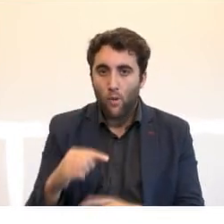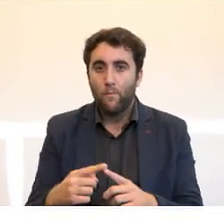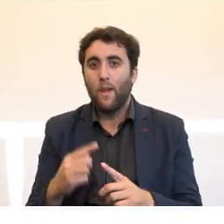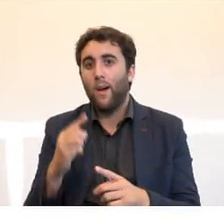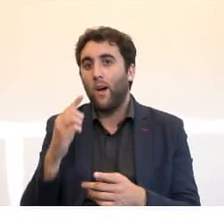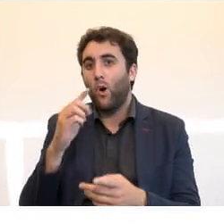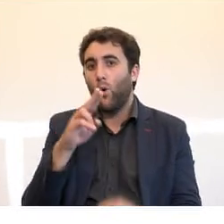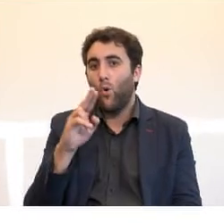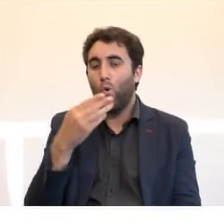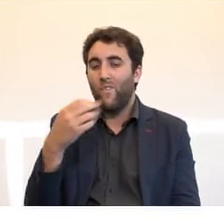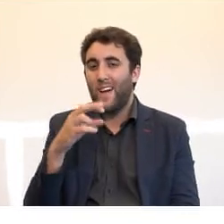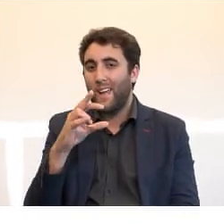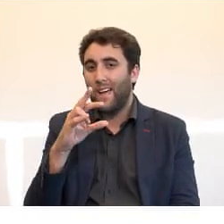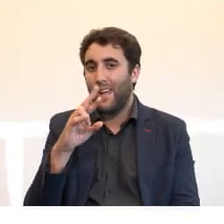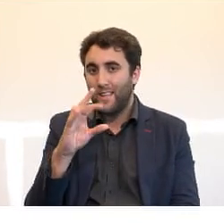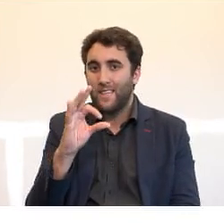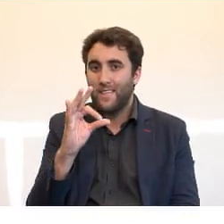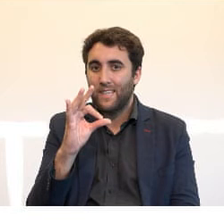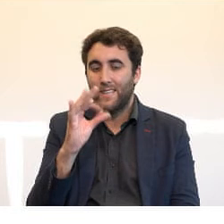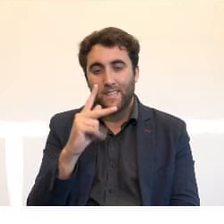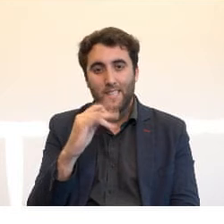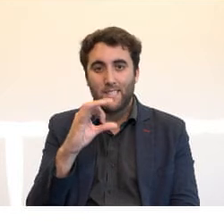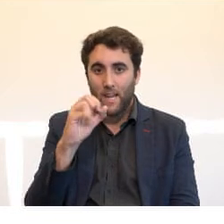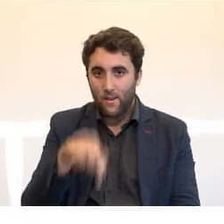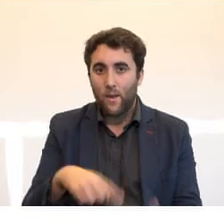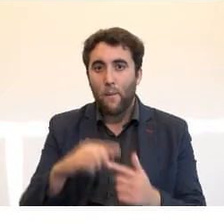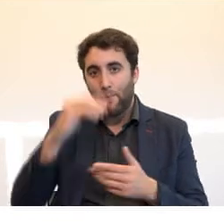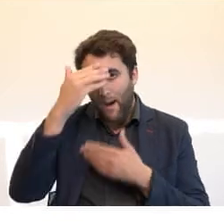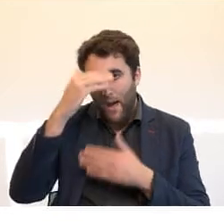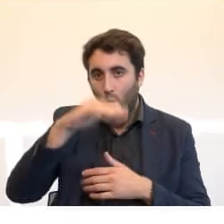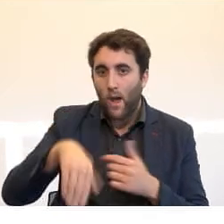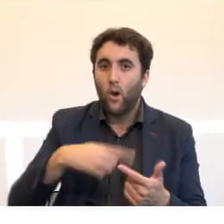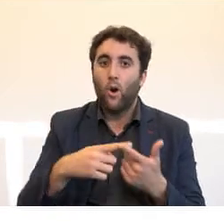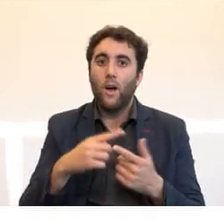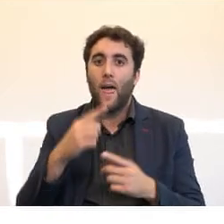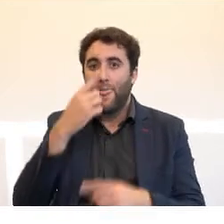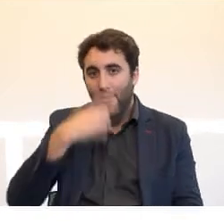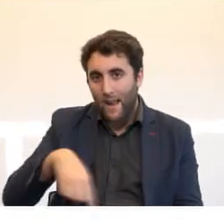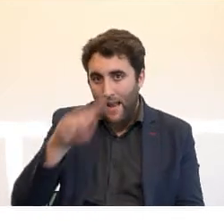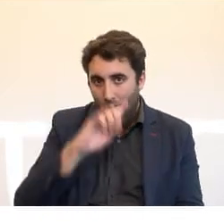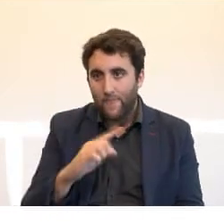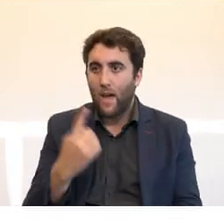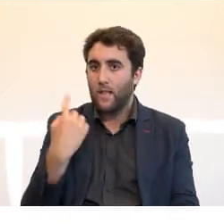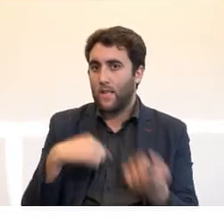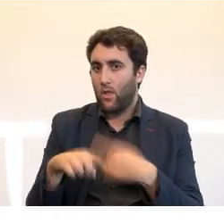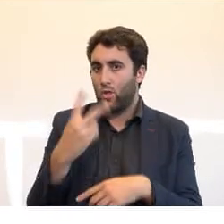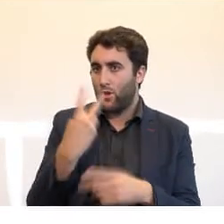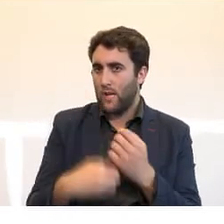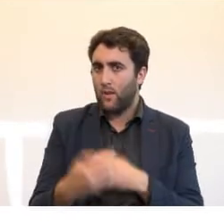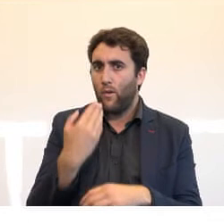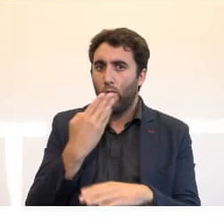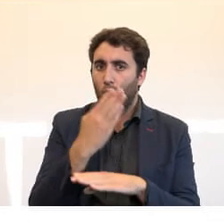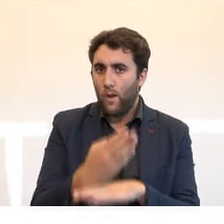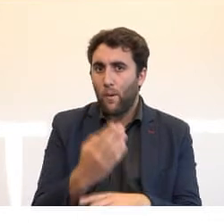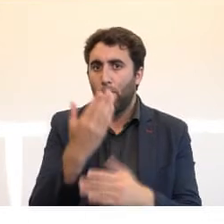Uzbekistán en la Ruta de la Seda, estuvimos en Marruecos, en Tailandia. Hace 2 años intentamos romper los prejuicios que existían